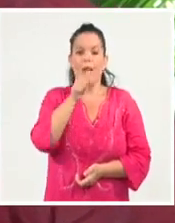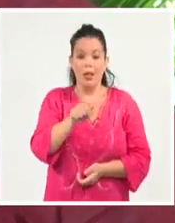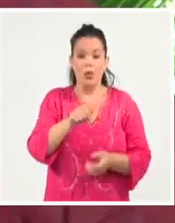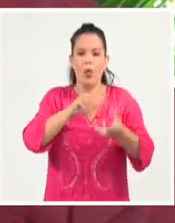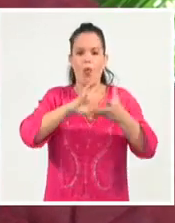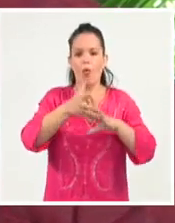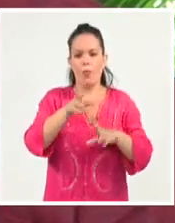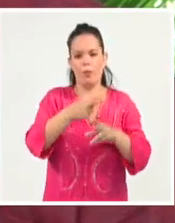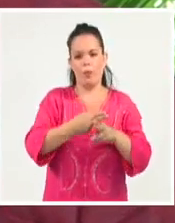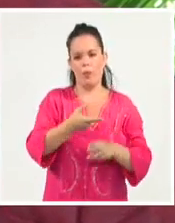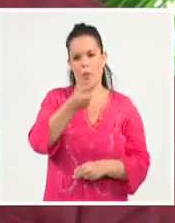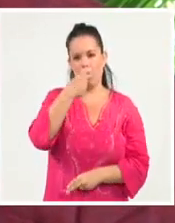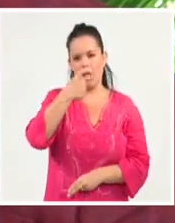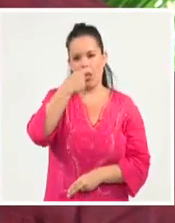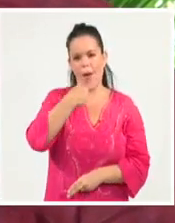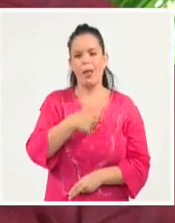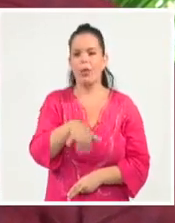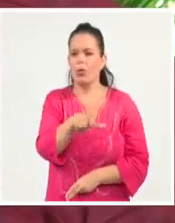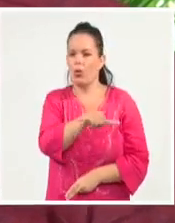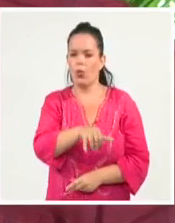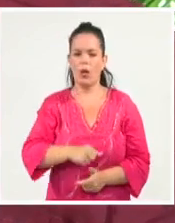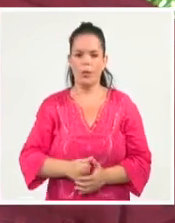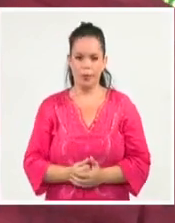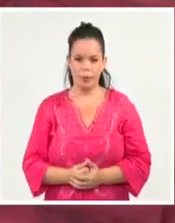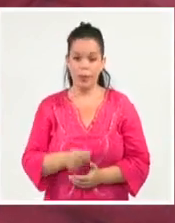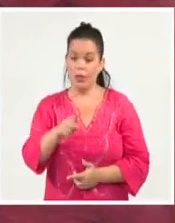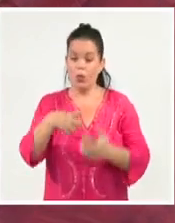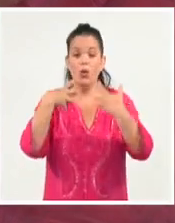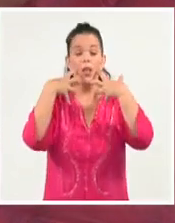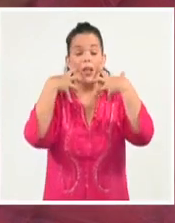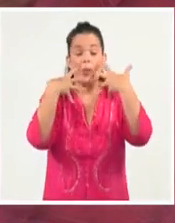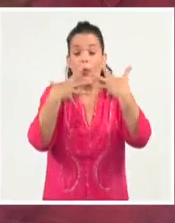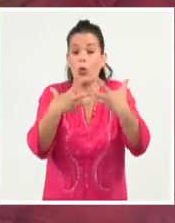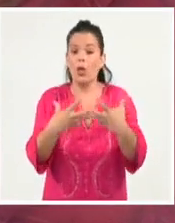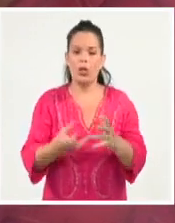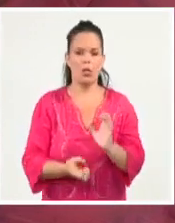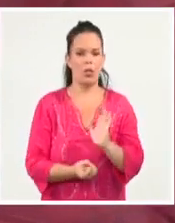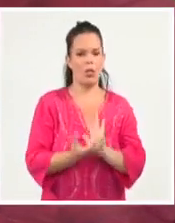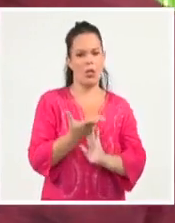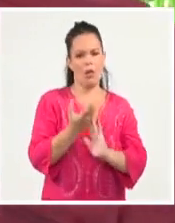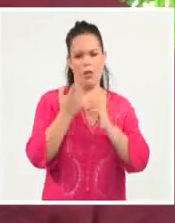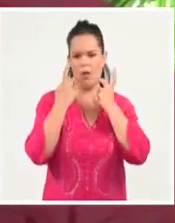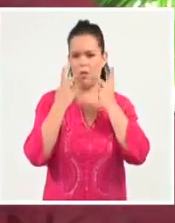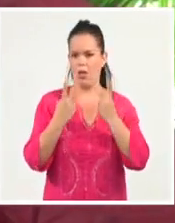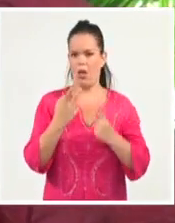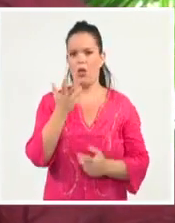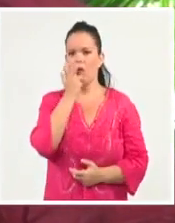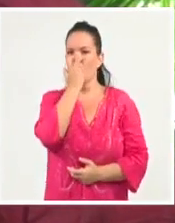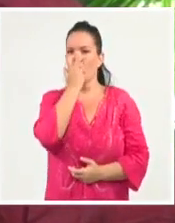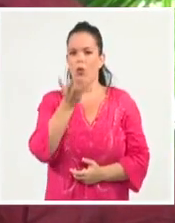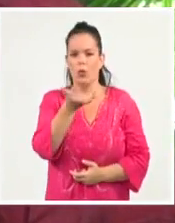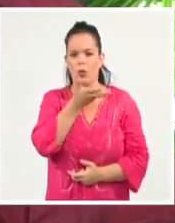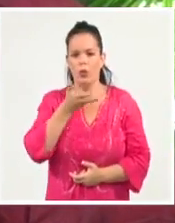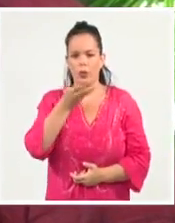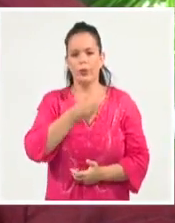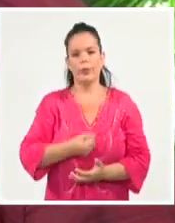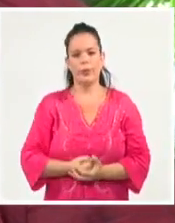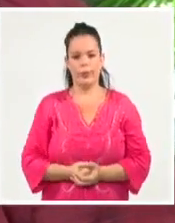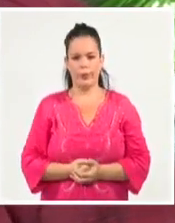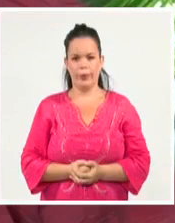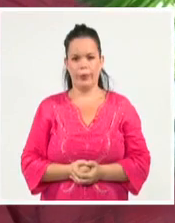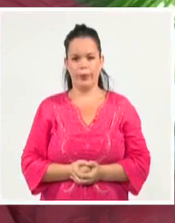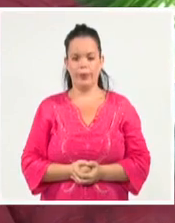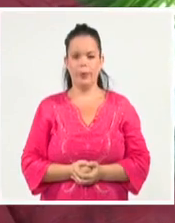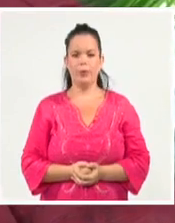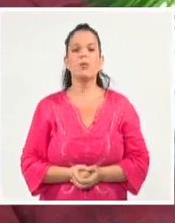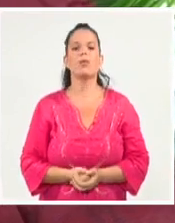resulta imprescindible. Yo creo que es justo en este escenario también poder reconocer todo lo que